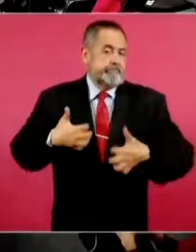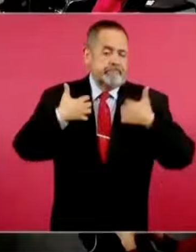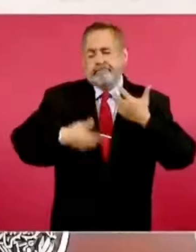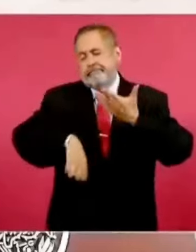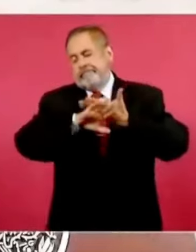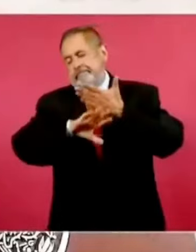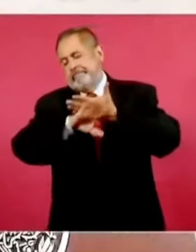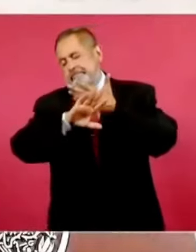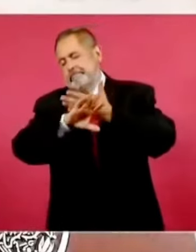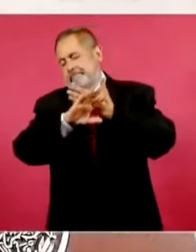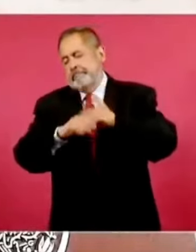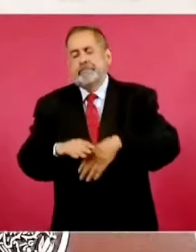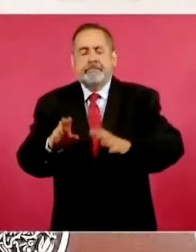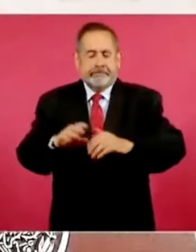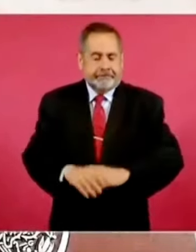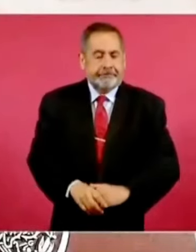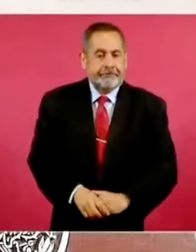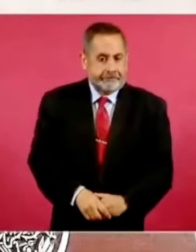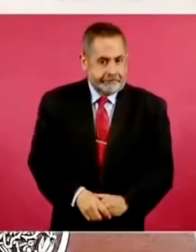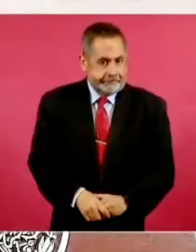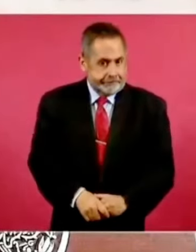lanzadísimo.